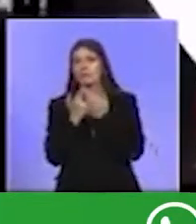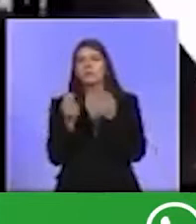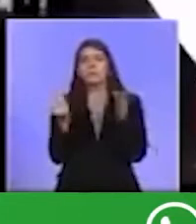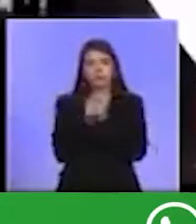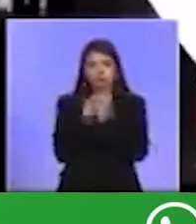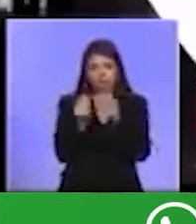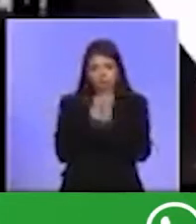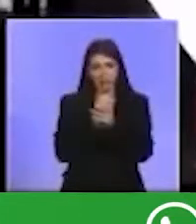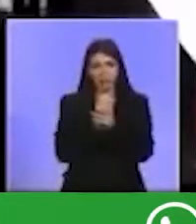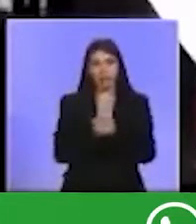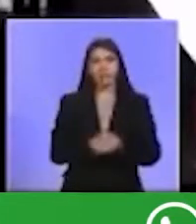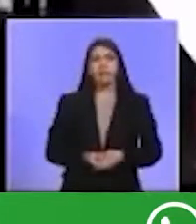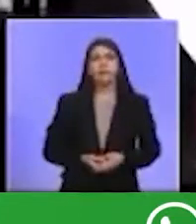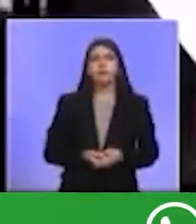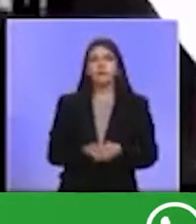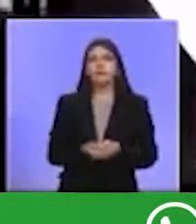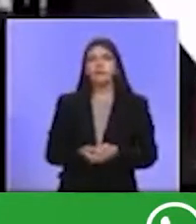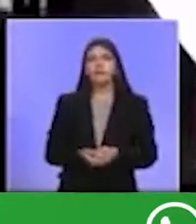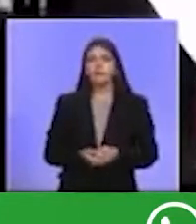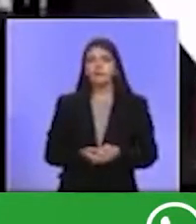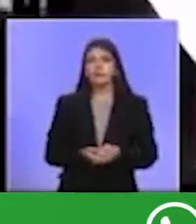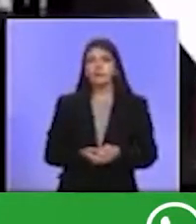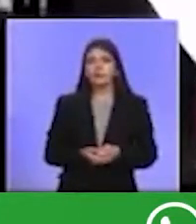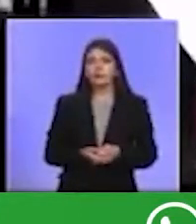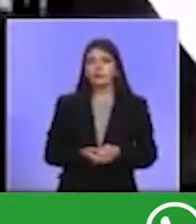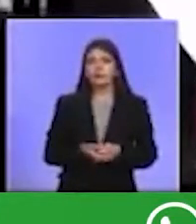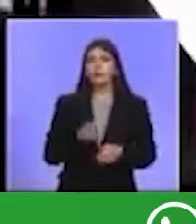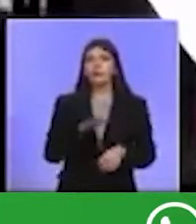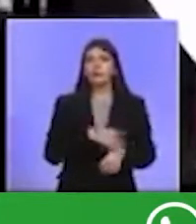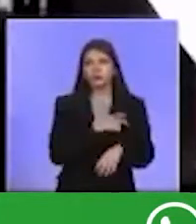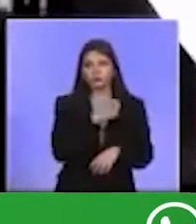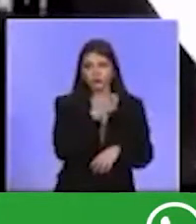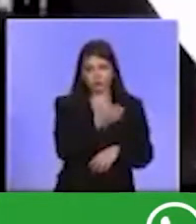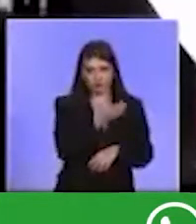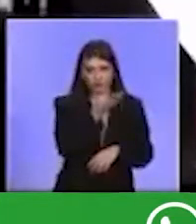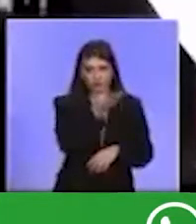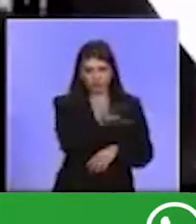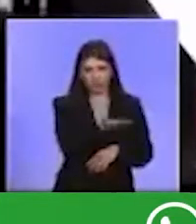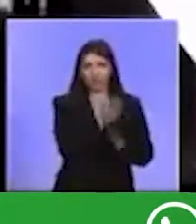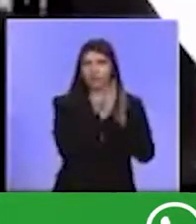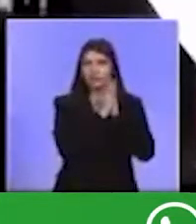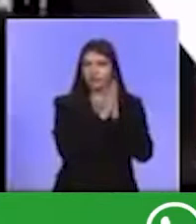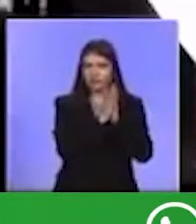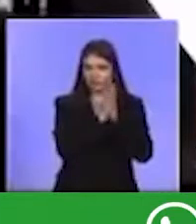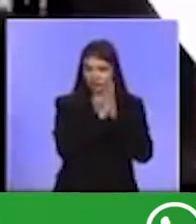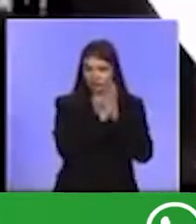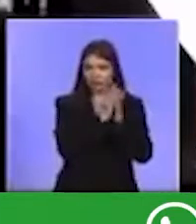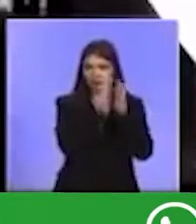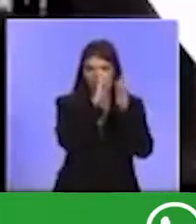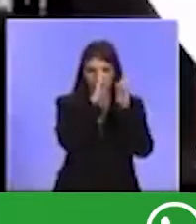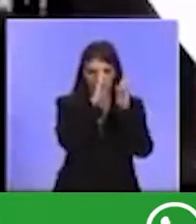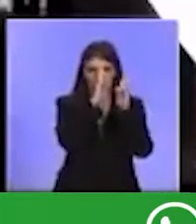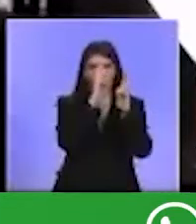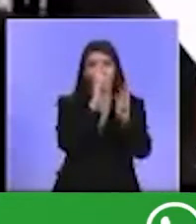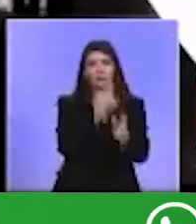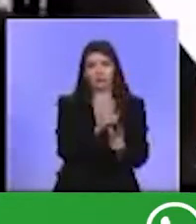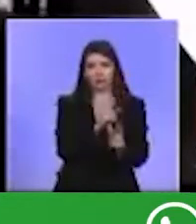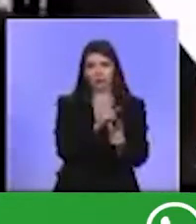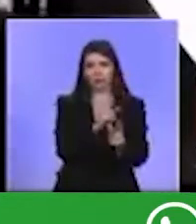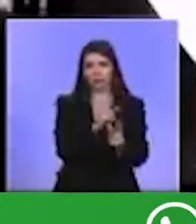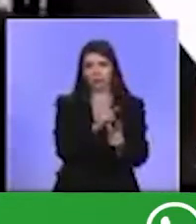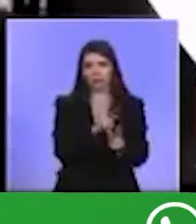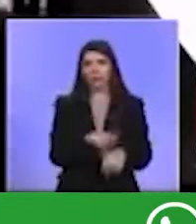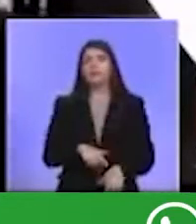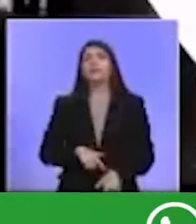investigado por señalamientos de corrupción que hay en su contra. En 2020 fue denunciado por la propia Unidad de Inteligencia